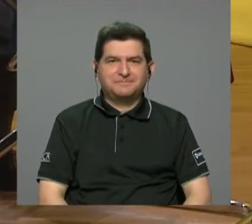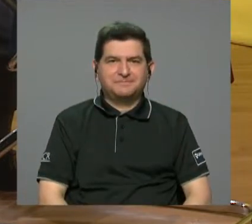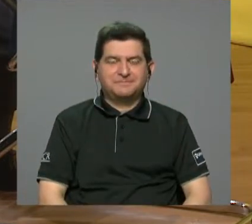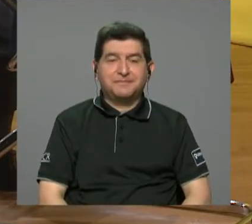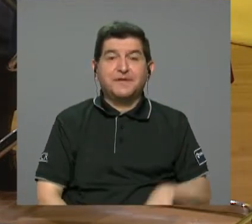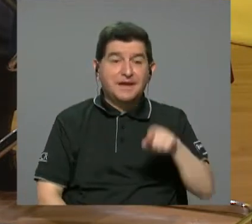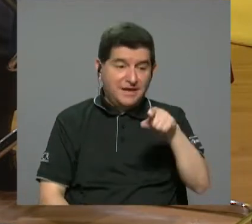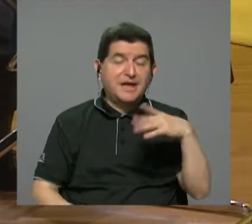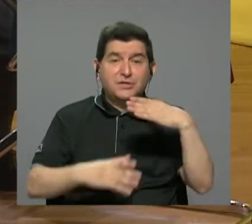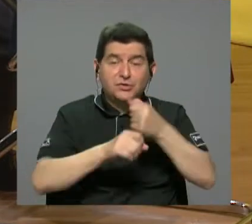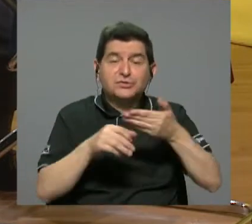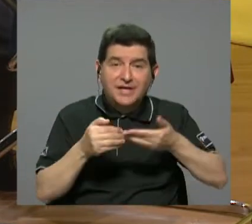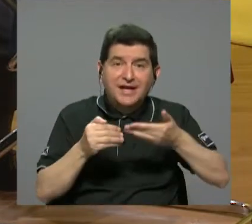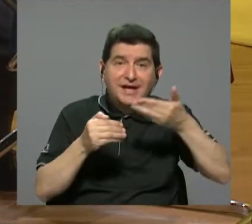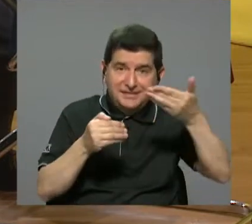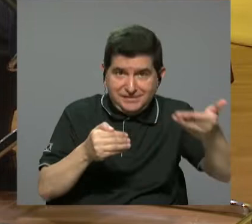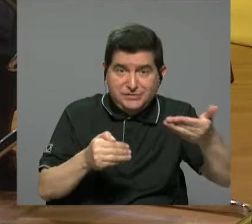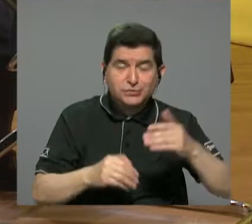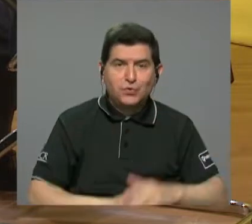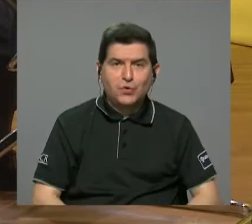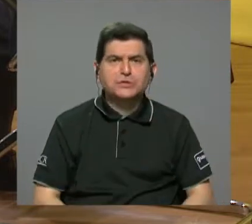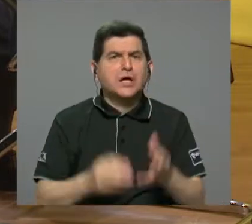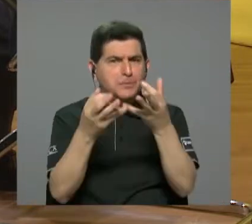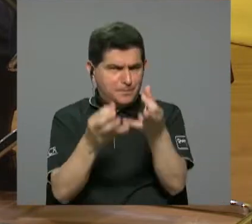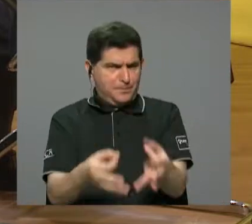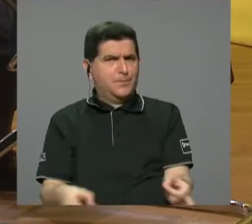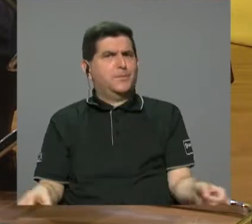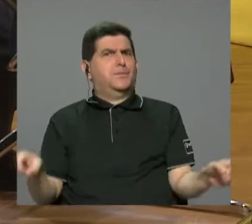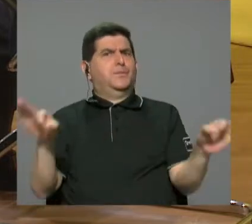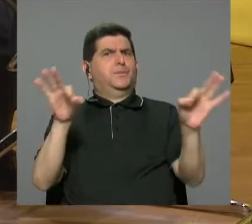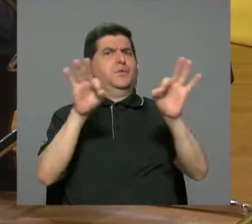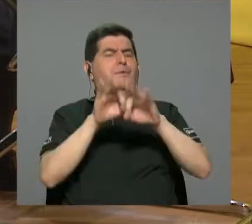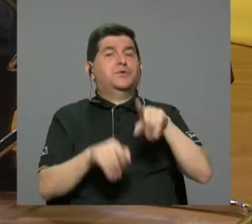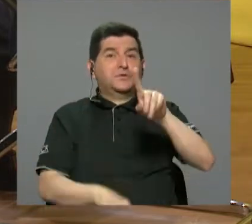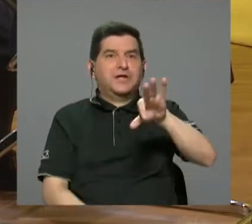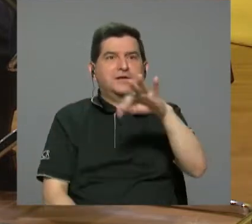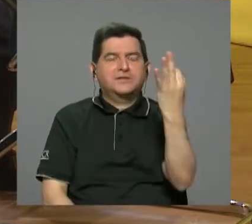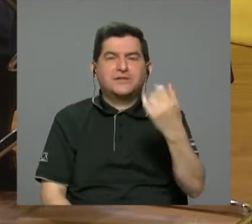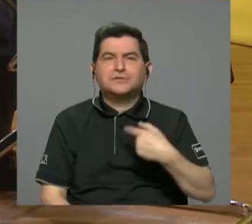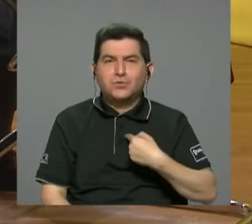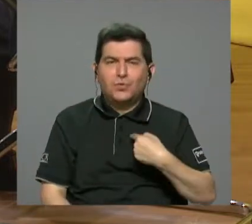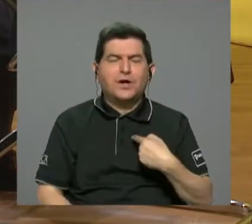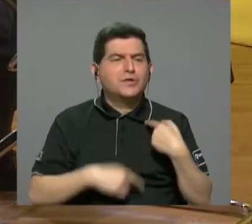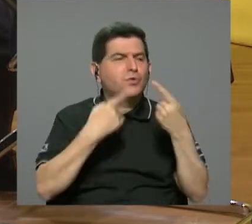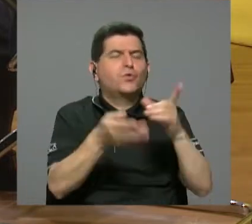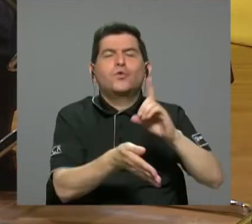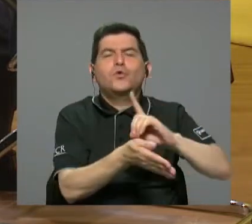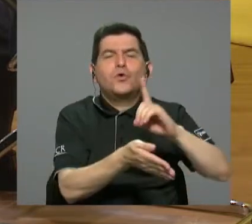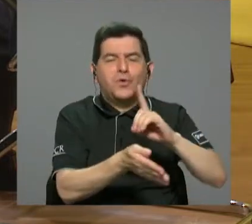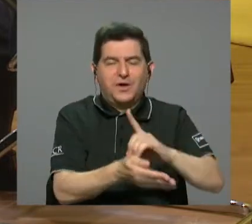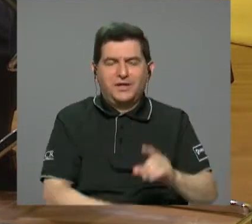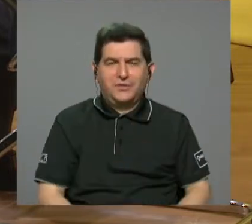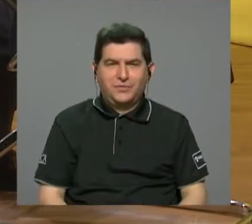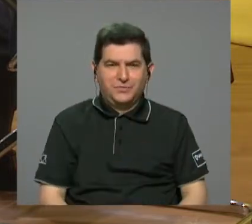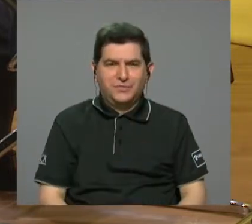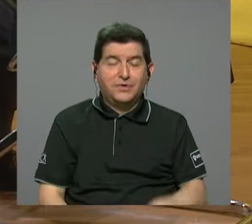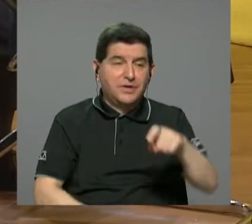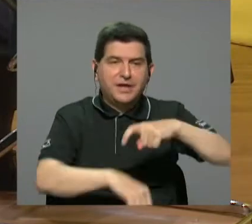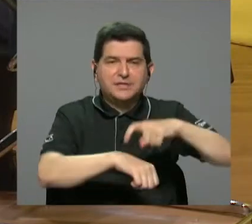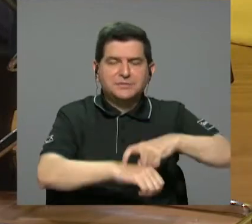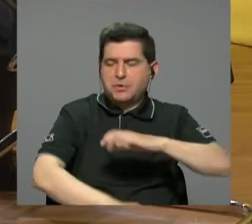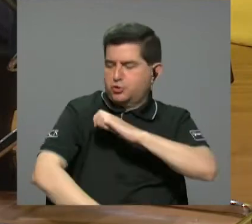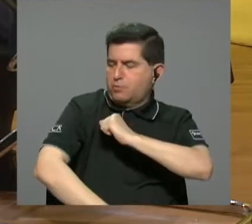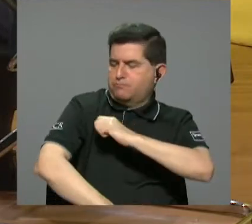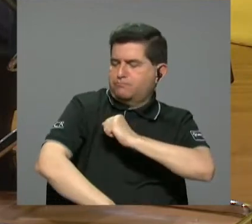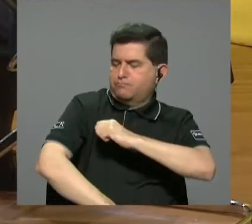hacen cosas muy importantes. De alguna manera, cuando uno va al médico y le toman la